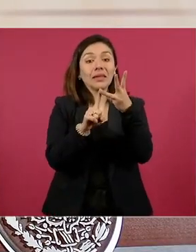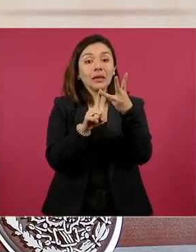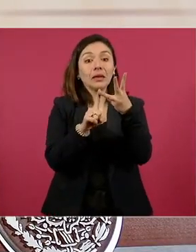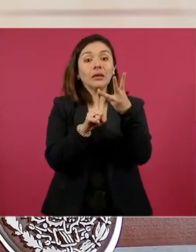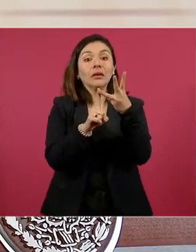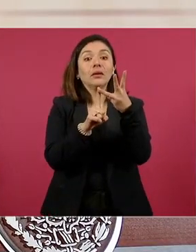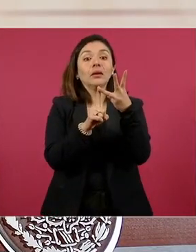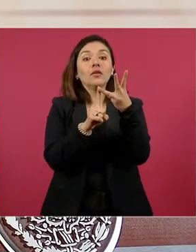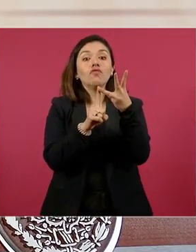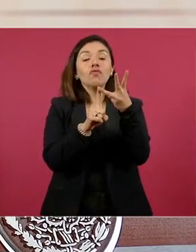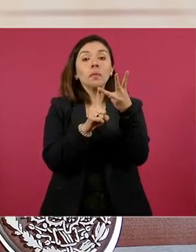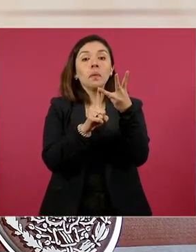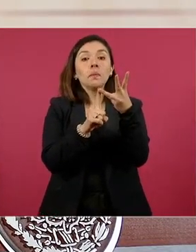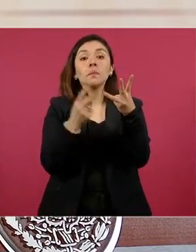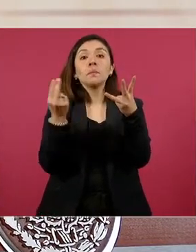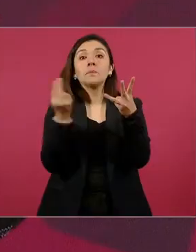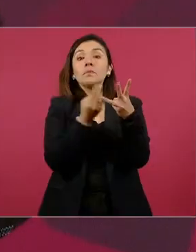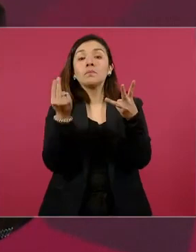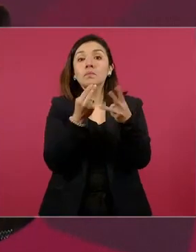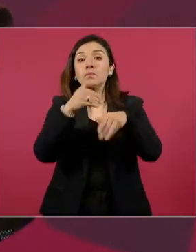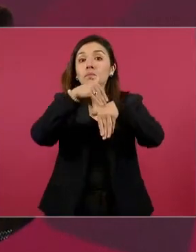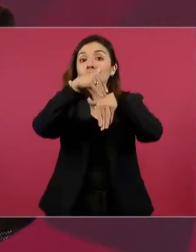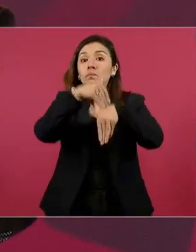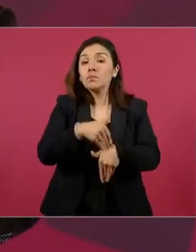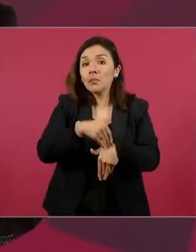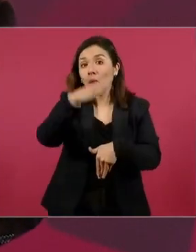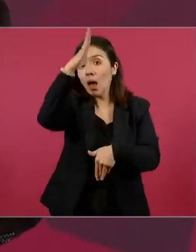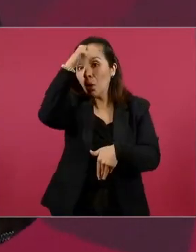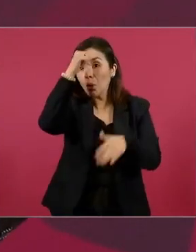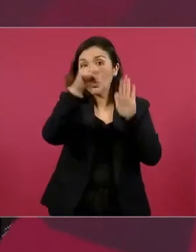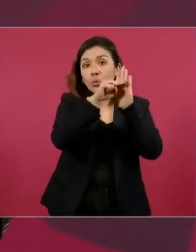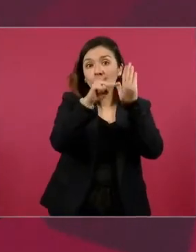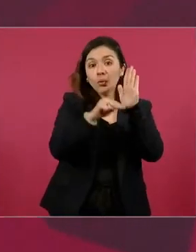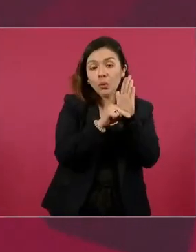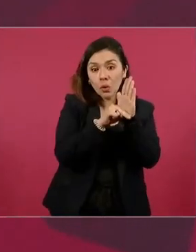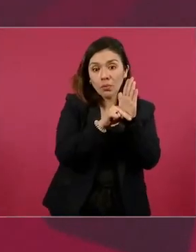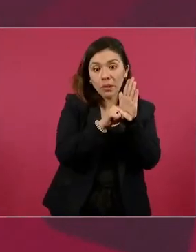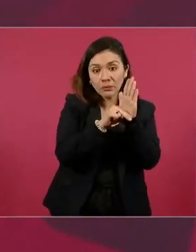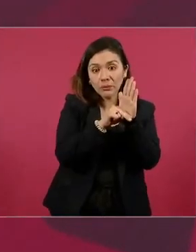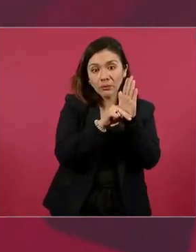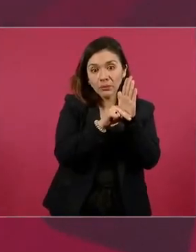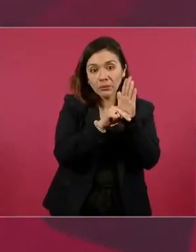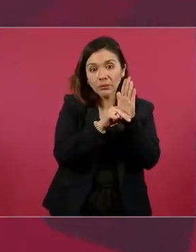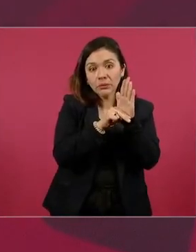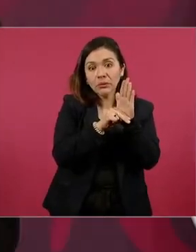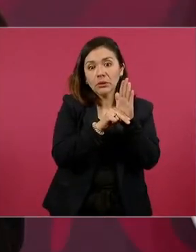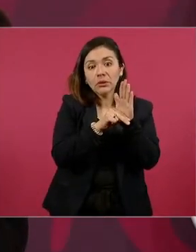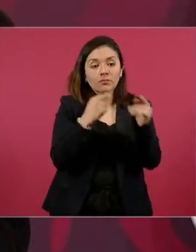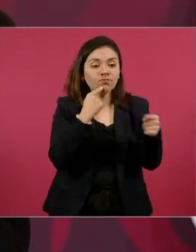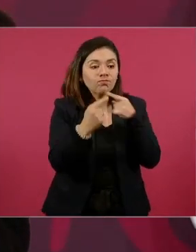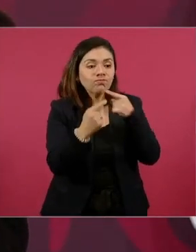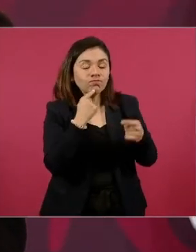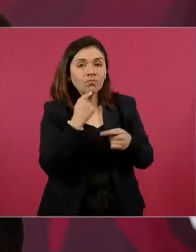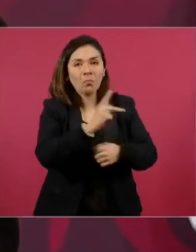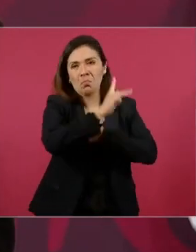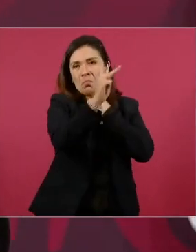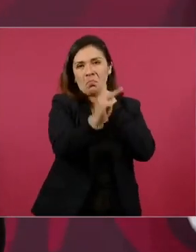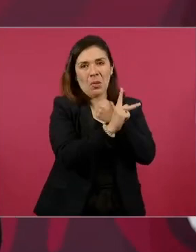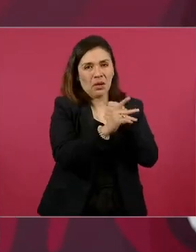se tienen que cumplir ciertas normas, se tienen que juntar de una sola